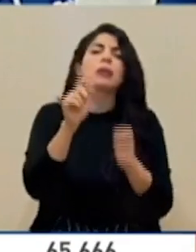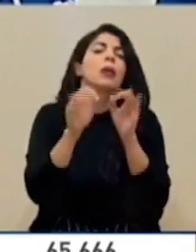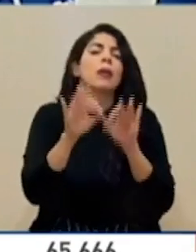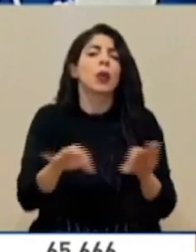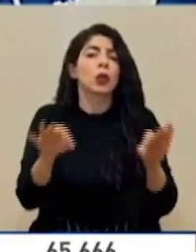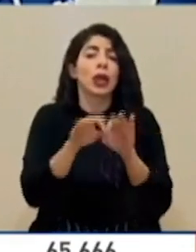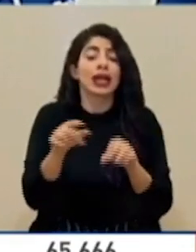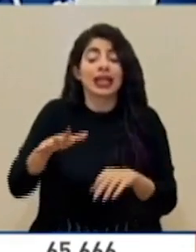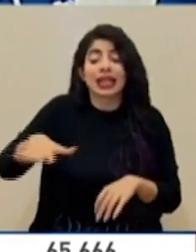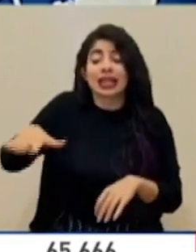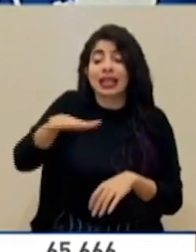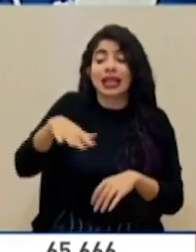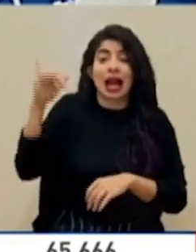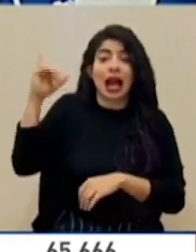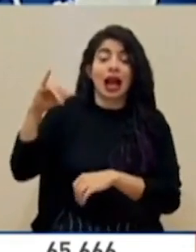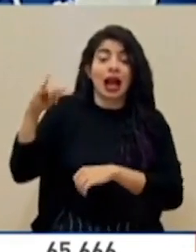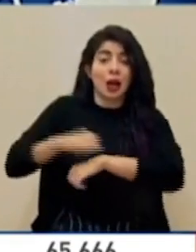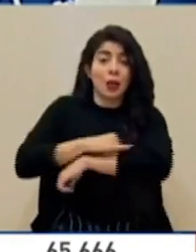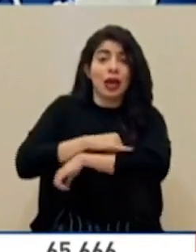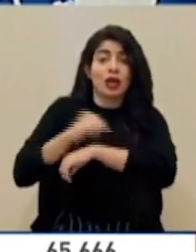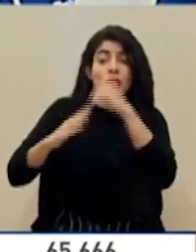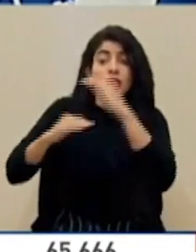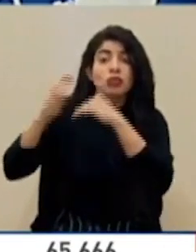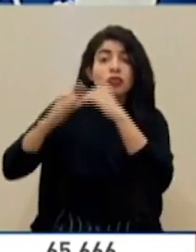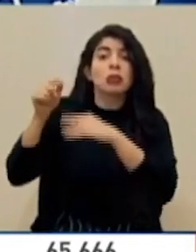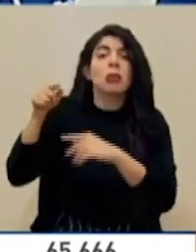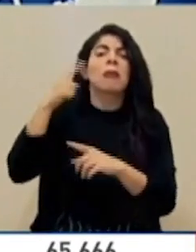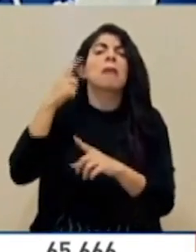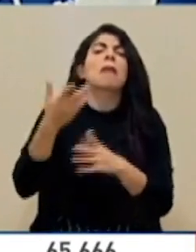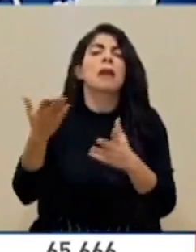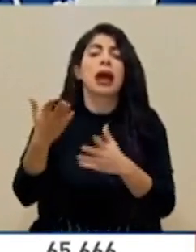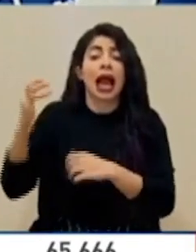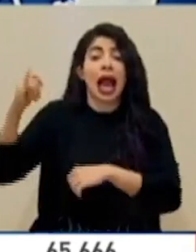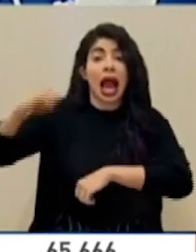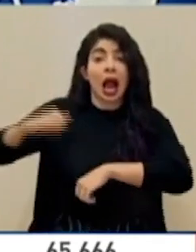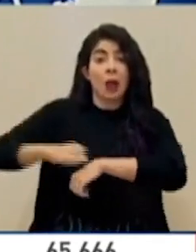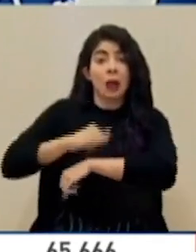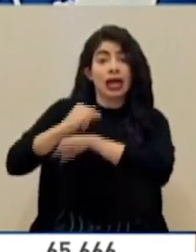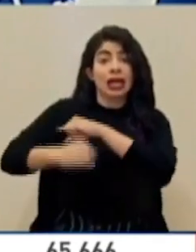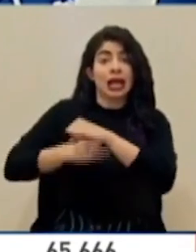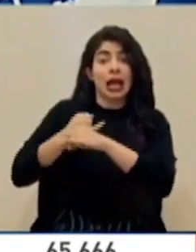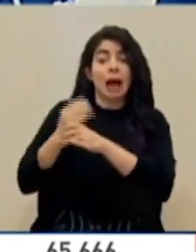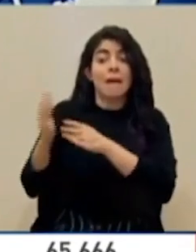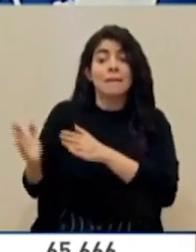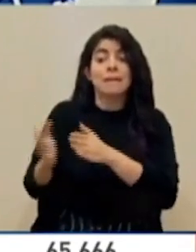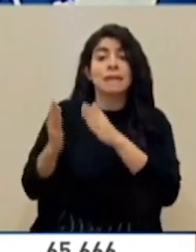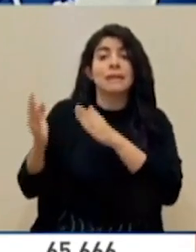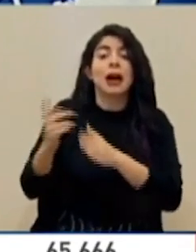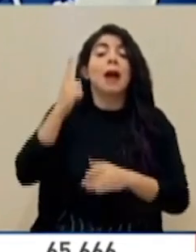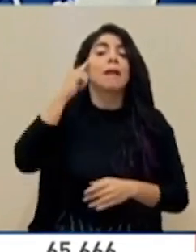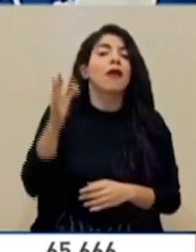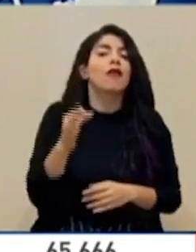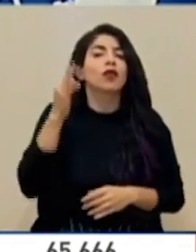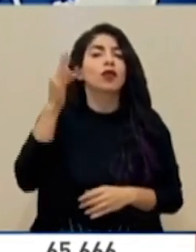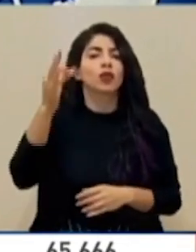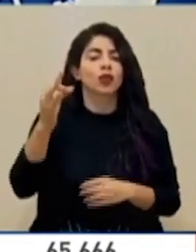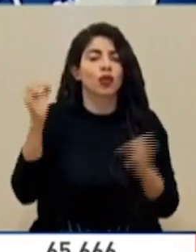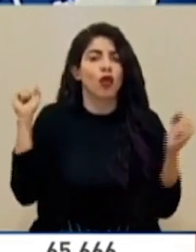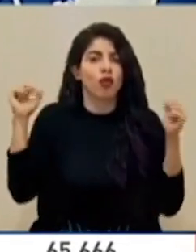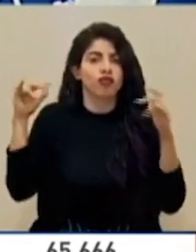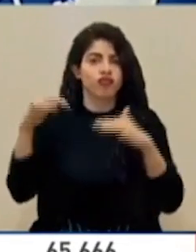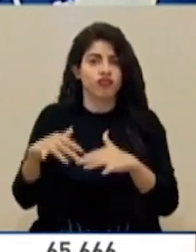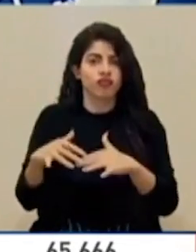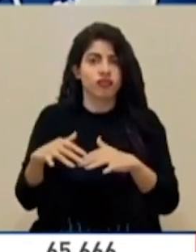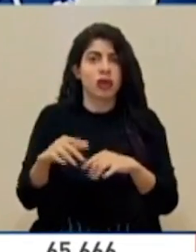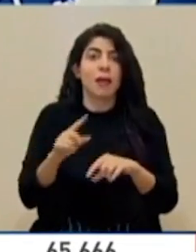Todas esas obras se dirigen a preparar al aeropuerto internacional para la demanda futura principalmente. Y hay una